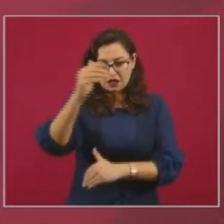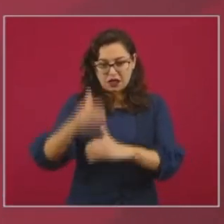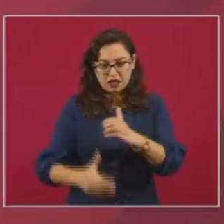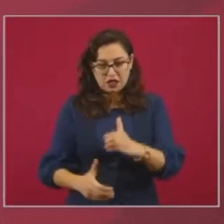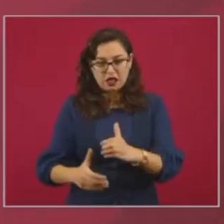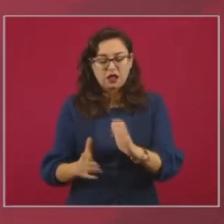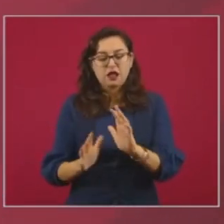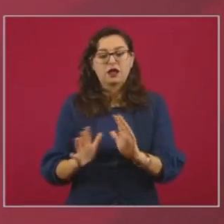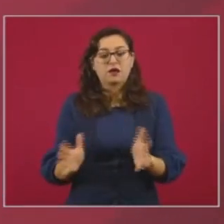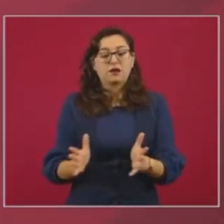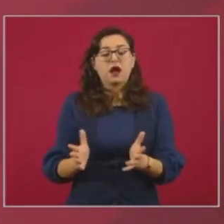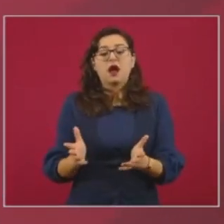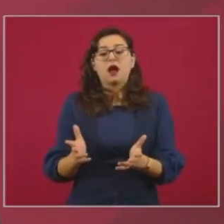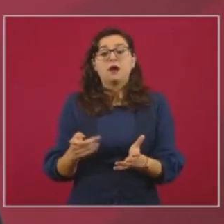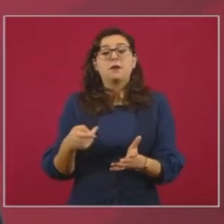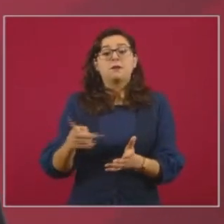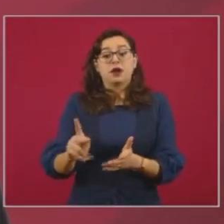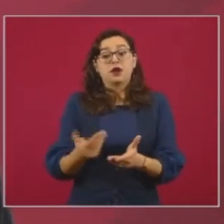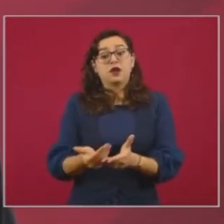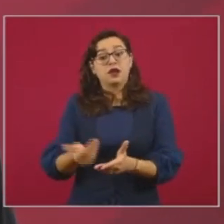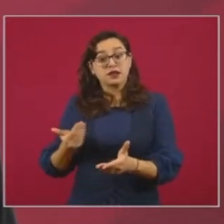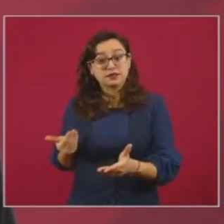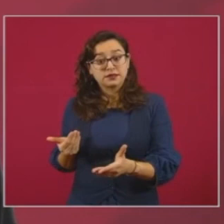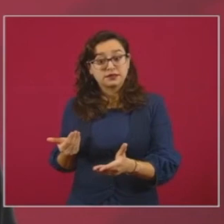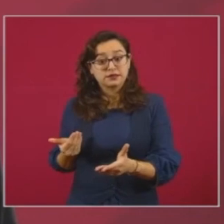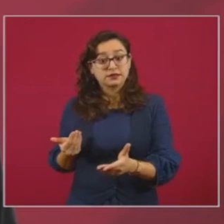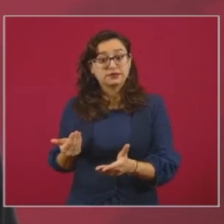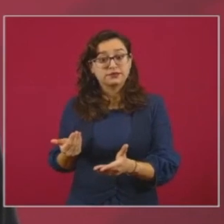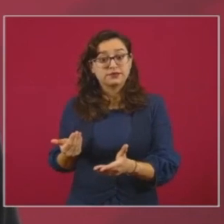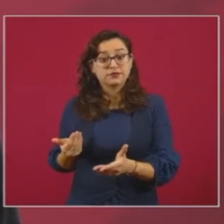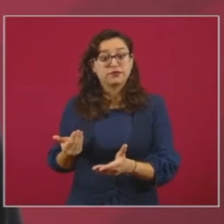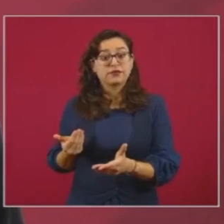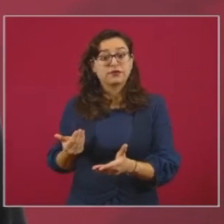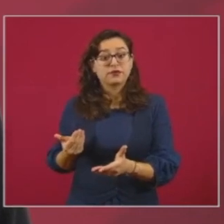y se aprobaron